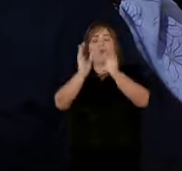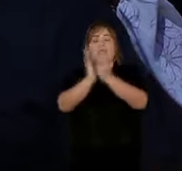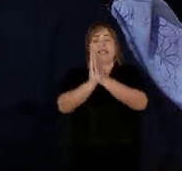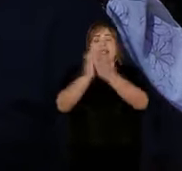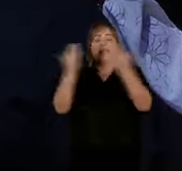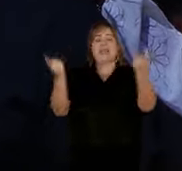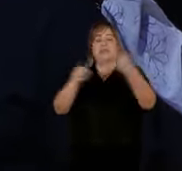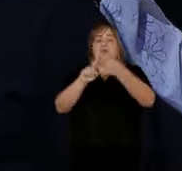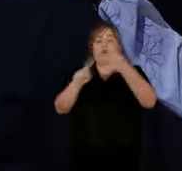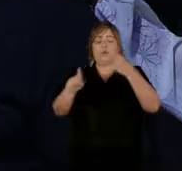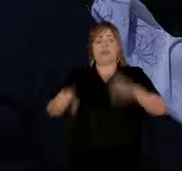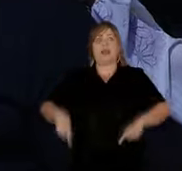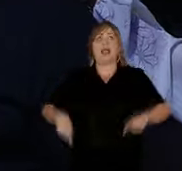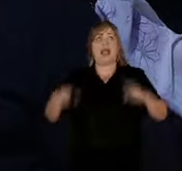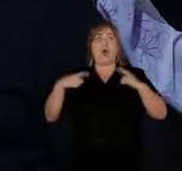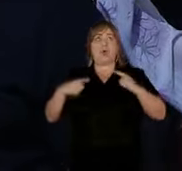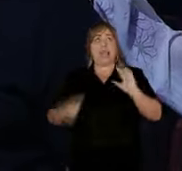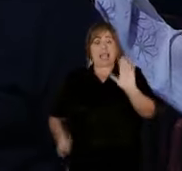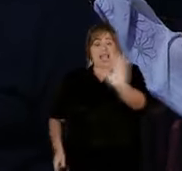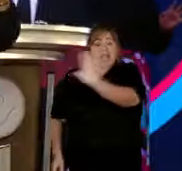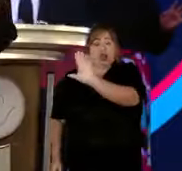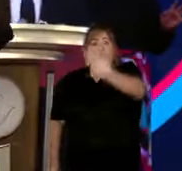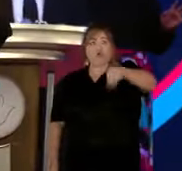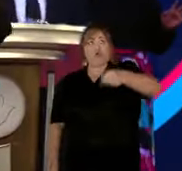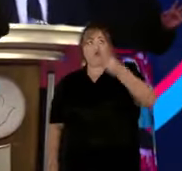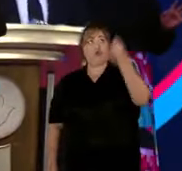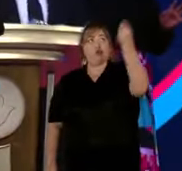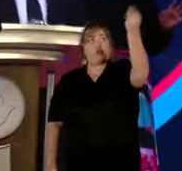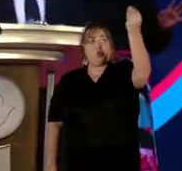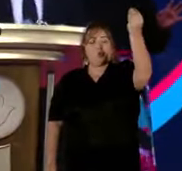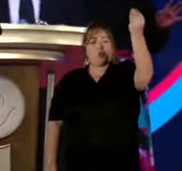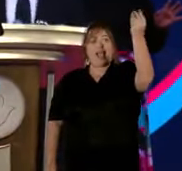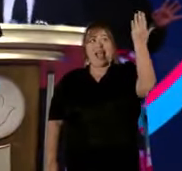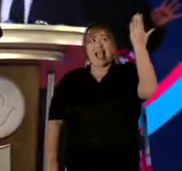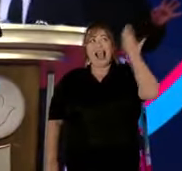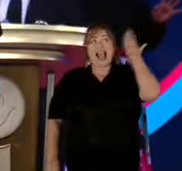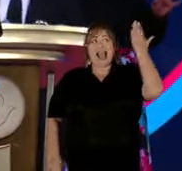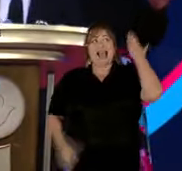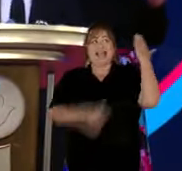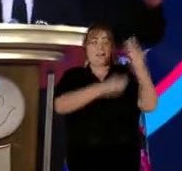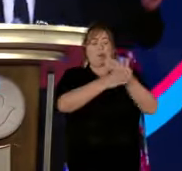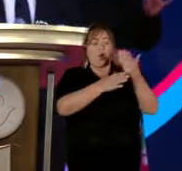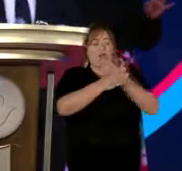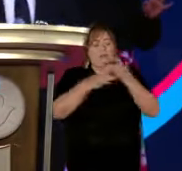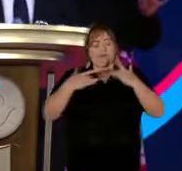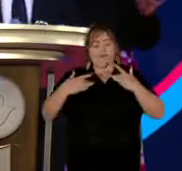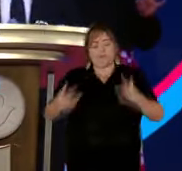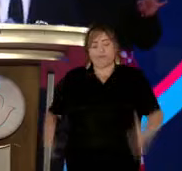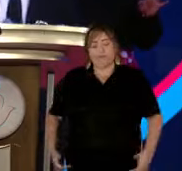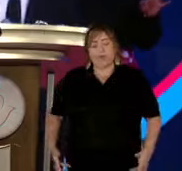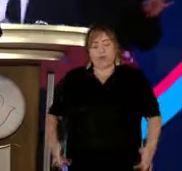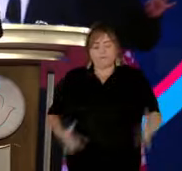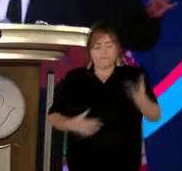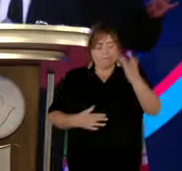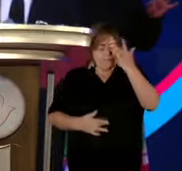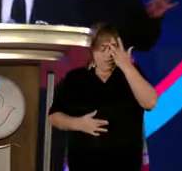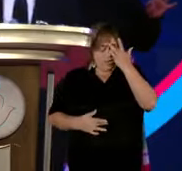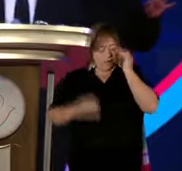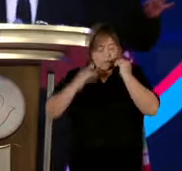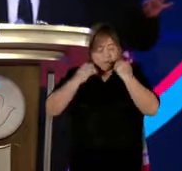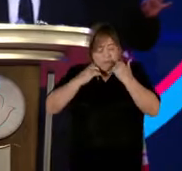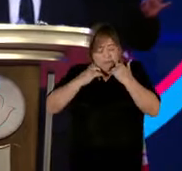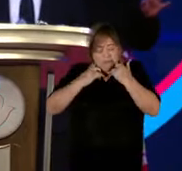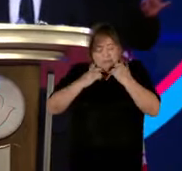a ser propiedad tuya, Dios, y que todo lo que antes les estorbaba, depresión, enfermedad,